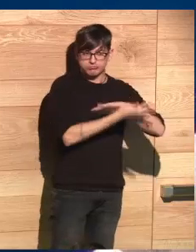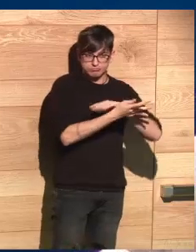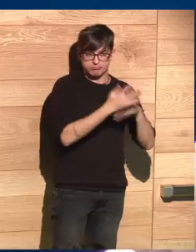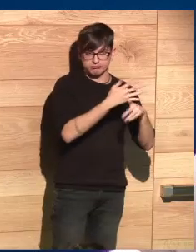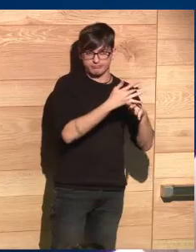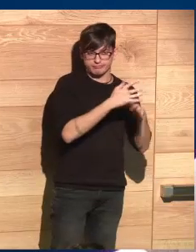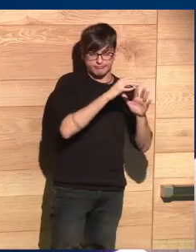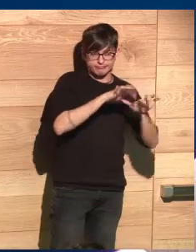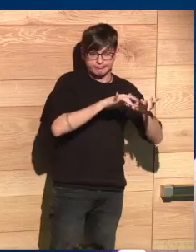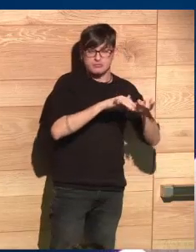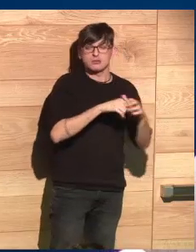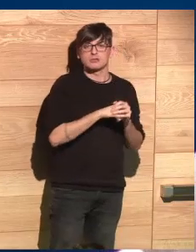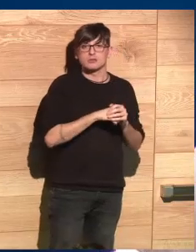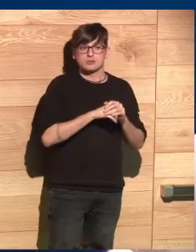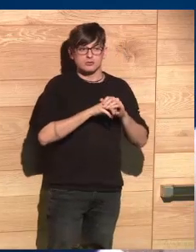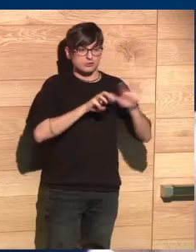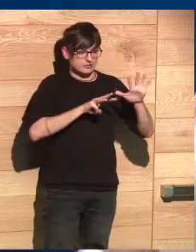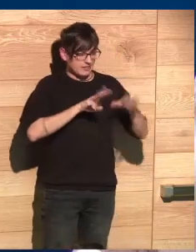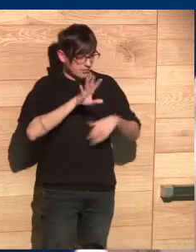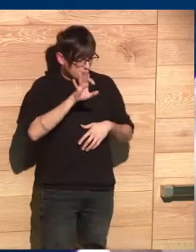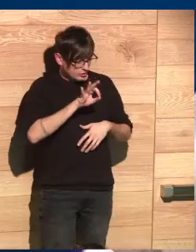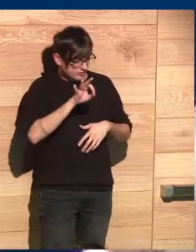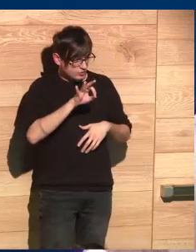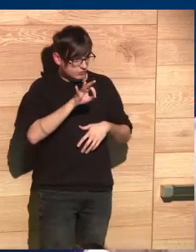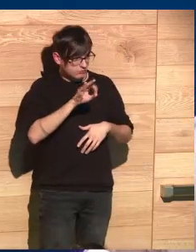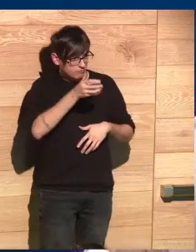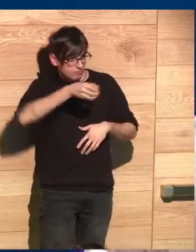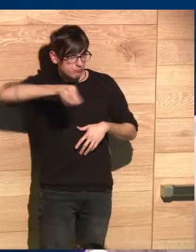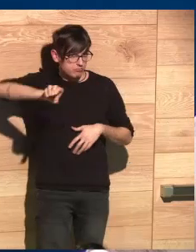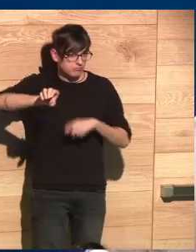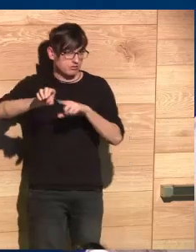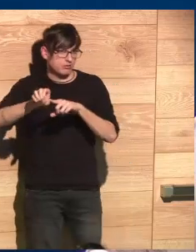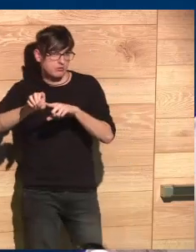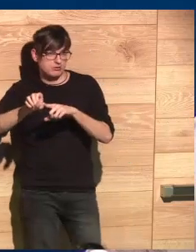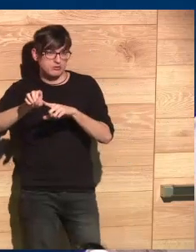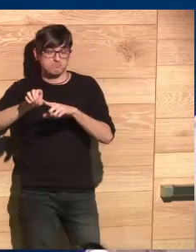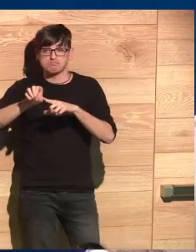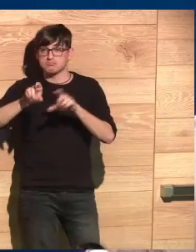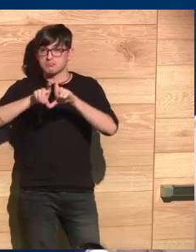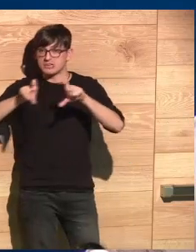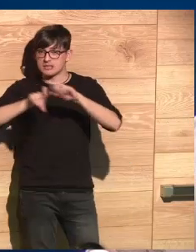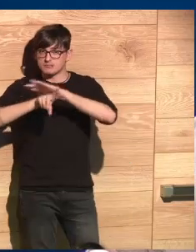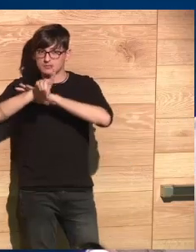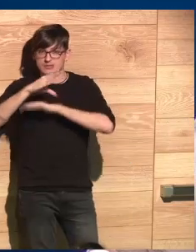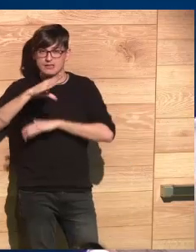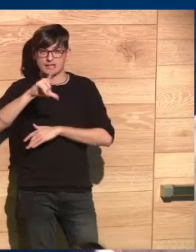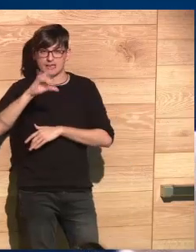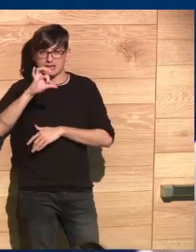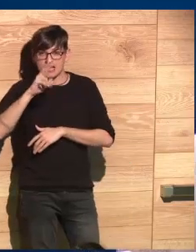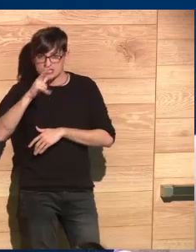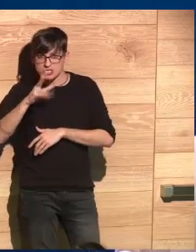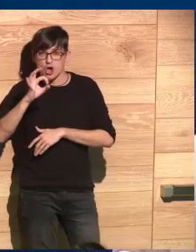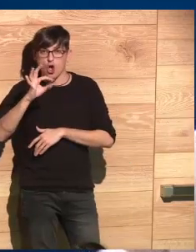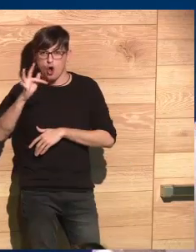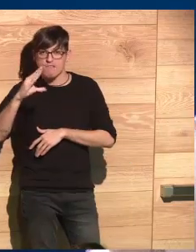del 85% más o menos, es en Supercell, que son los desarrolladores de Clash of Clans. Clash of Clans es una máquina de